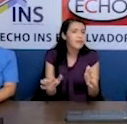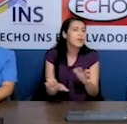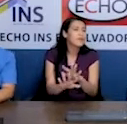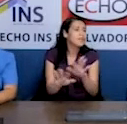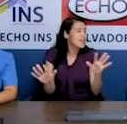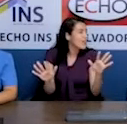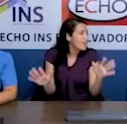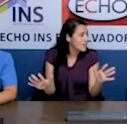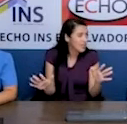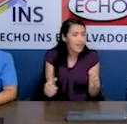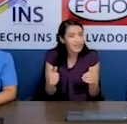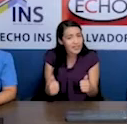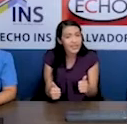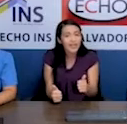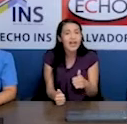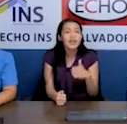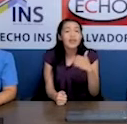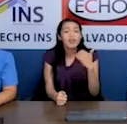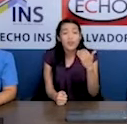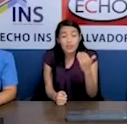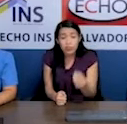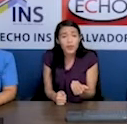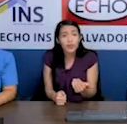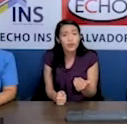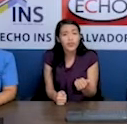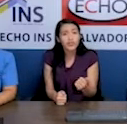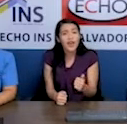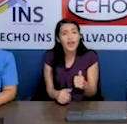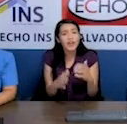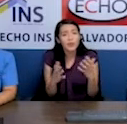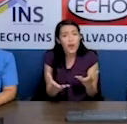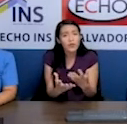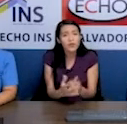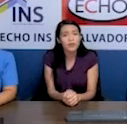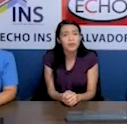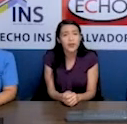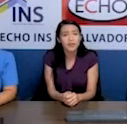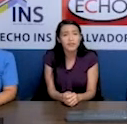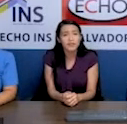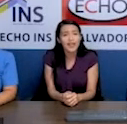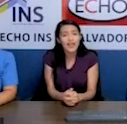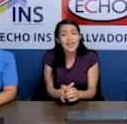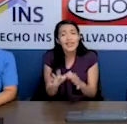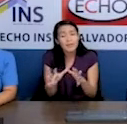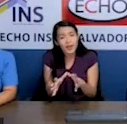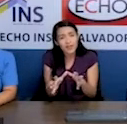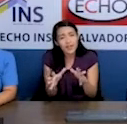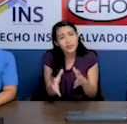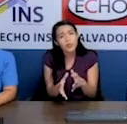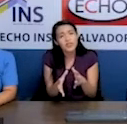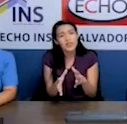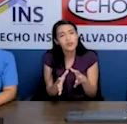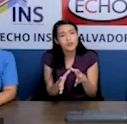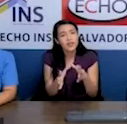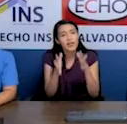No está ahí, pero esa es la base. La clínica, la sintomatología, el cuadro que se pueda presentar. Y en base a